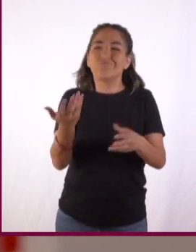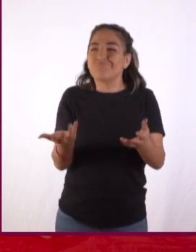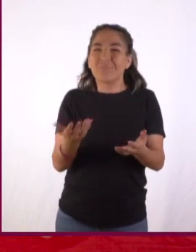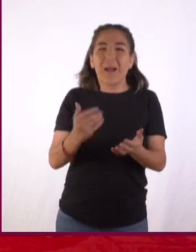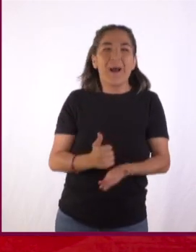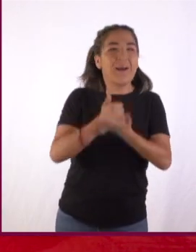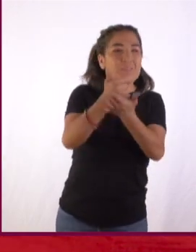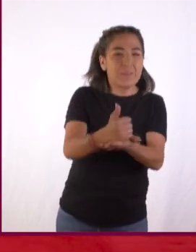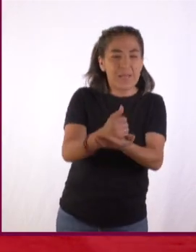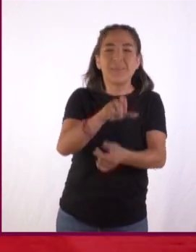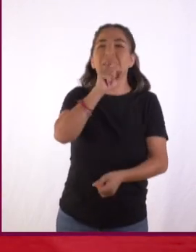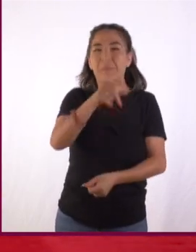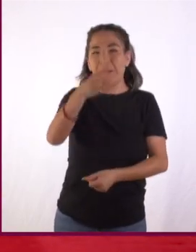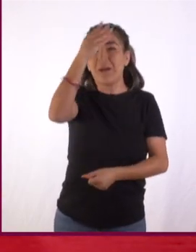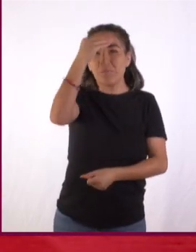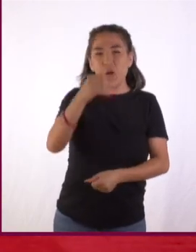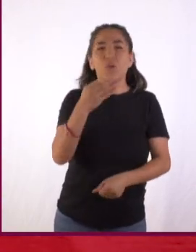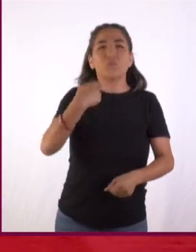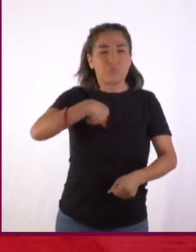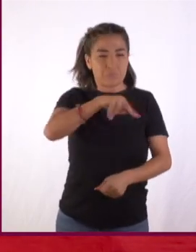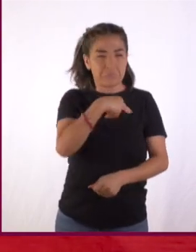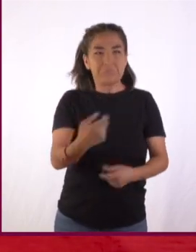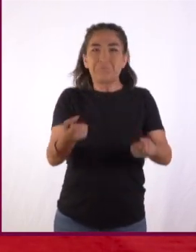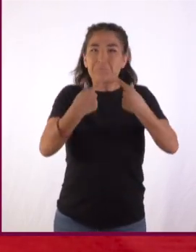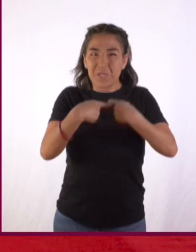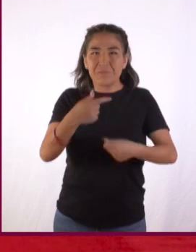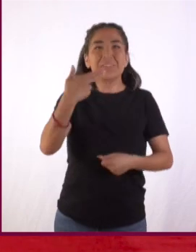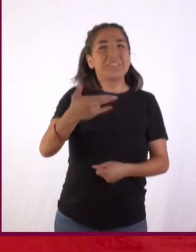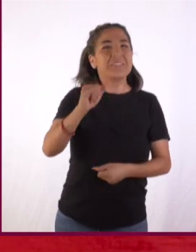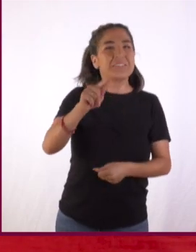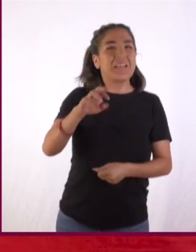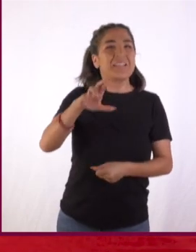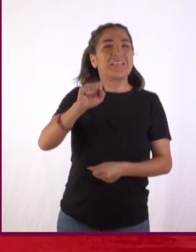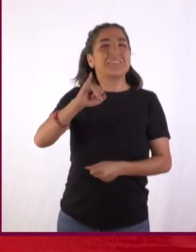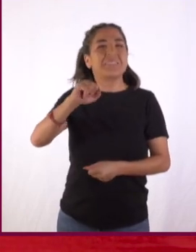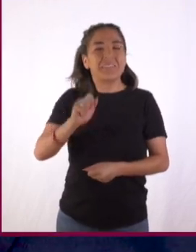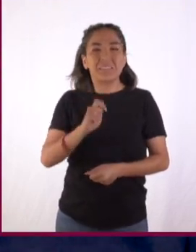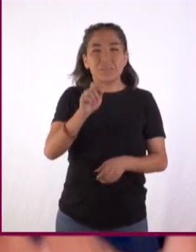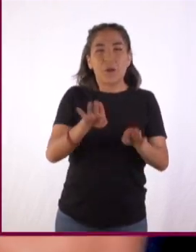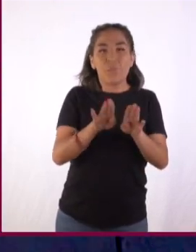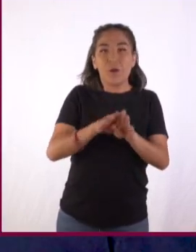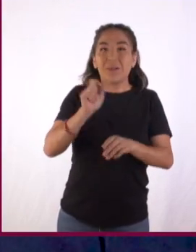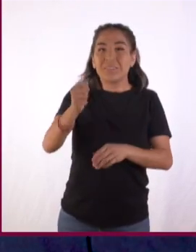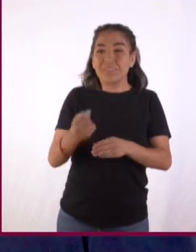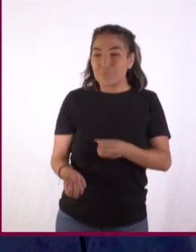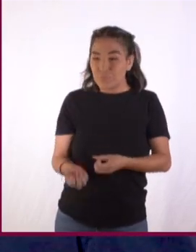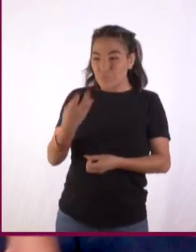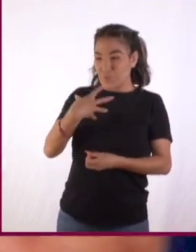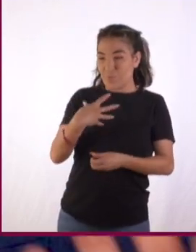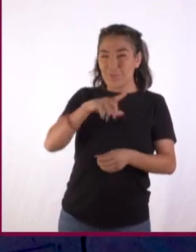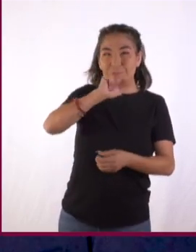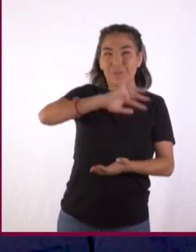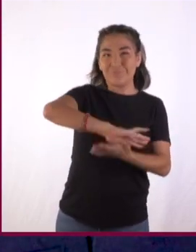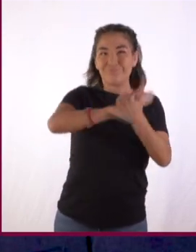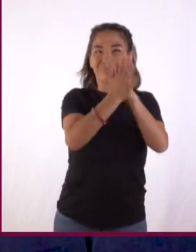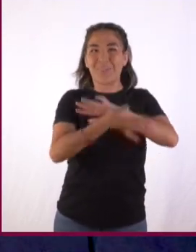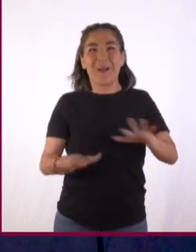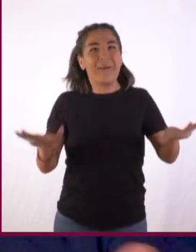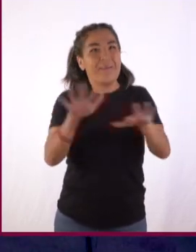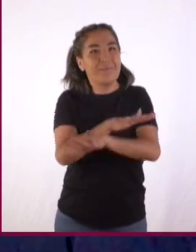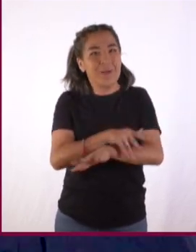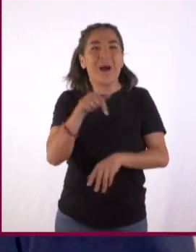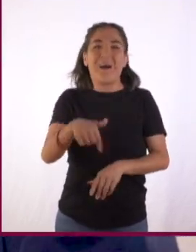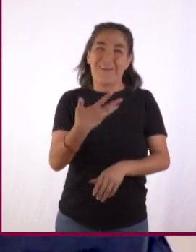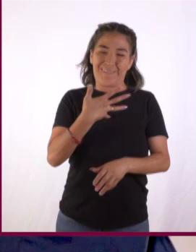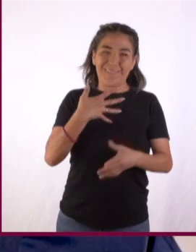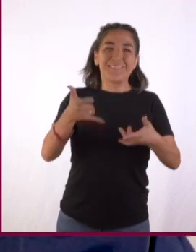estímulo. También aprendimos que nosotros mismos podemos ser ese elemento, de recibir un estímulo y que cambiemos y